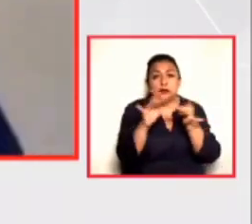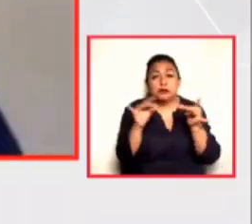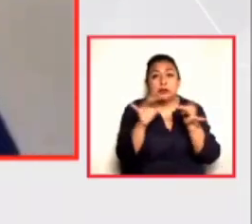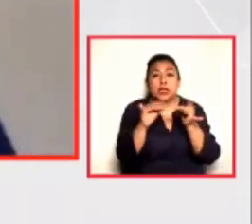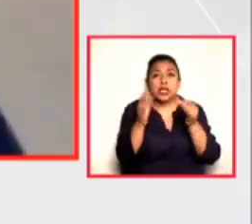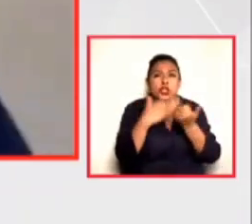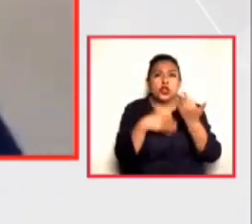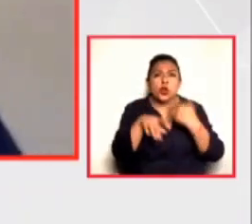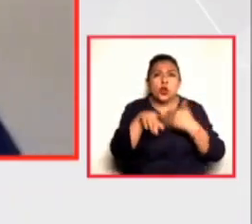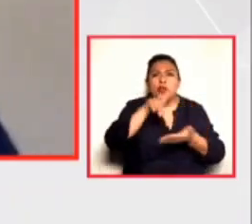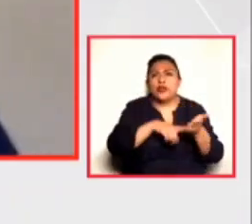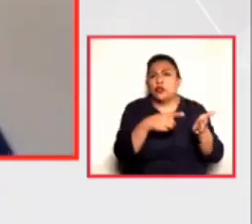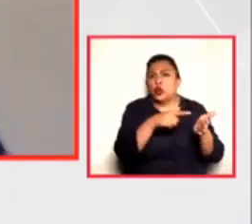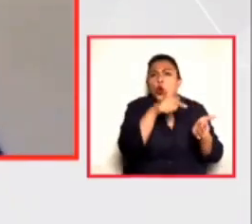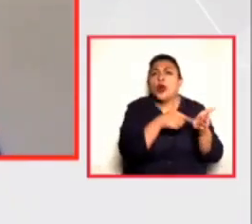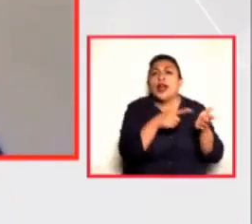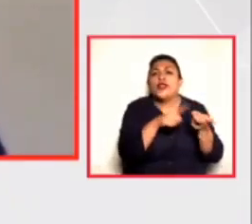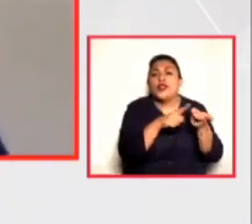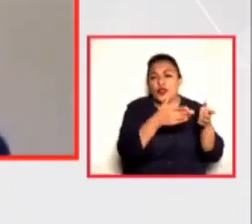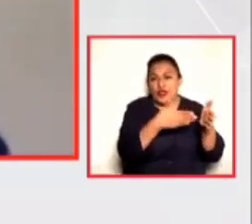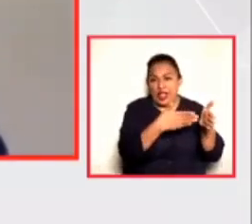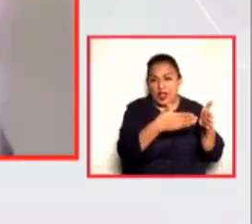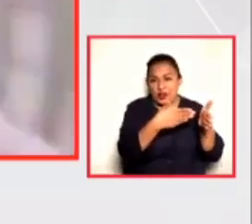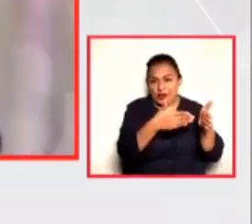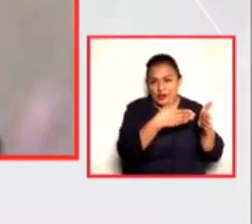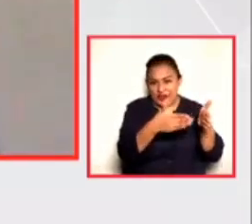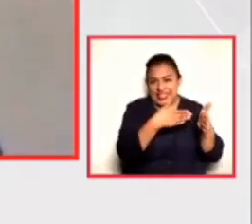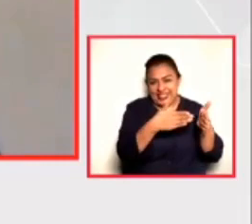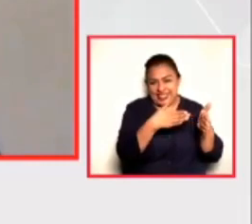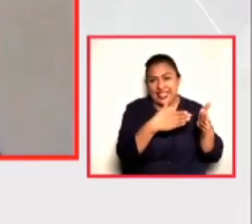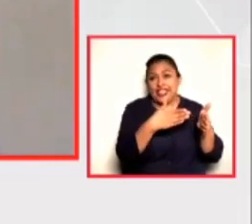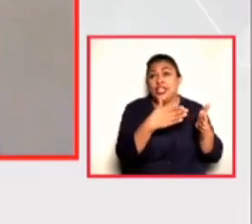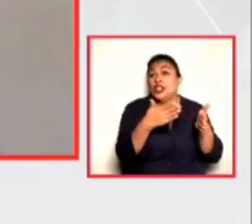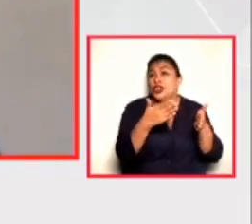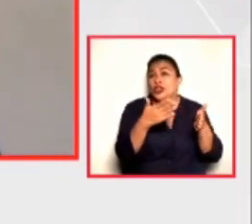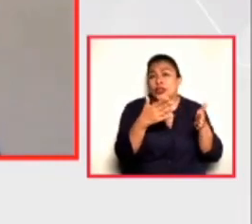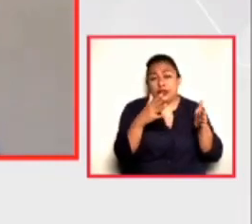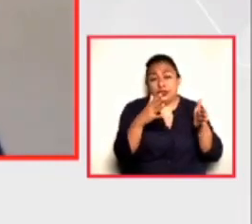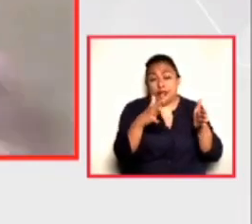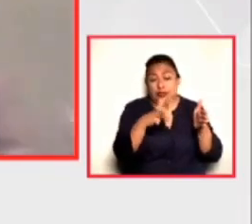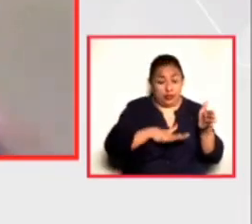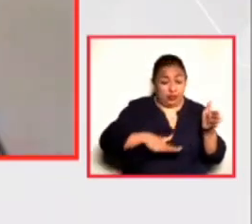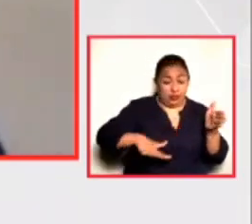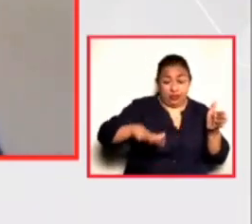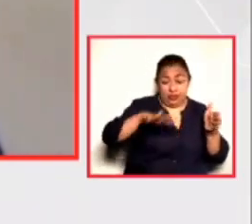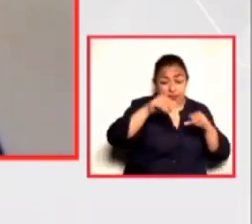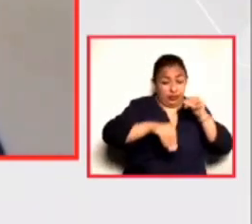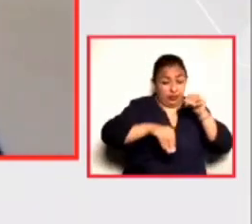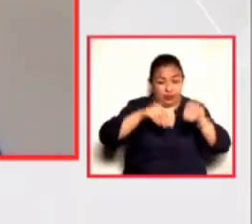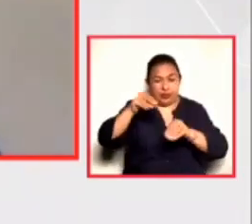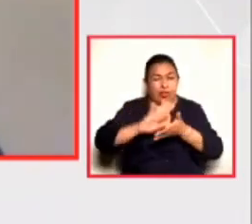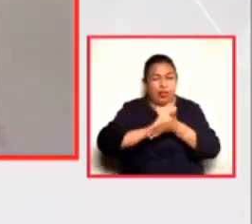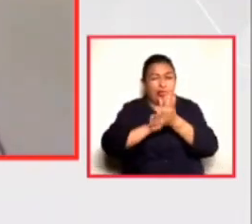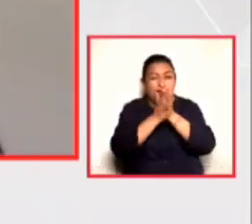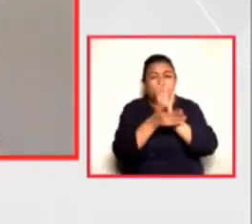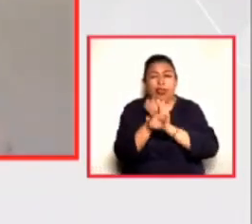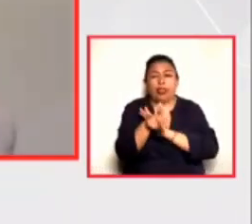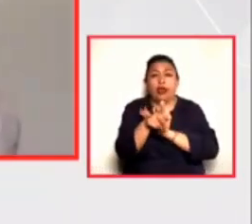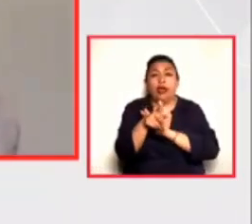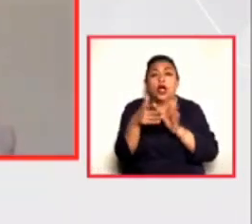en una cocina, todo el set se convierte en una en una cocina, sin